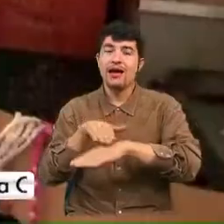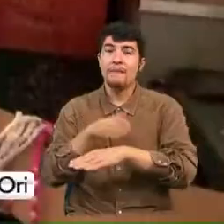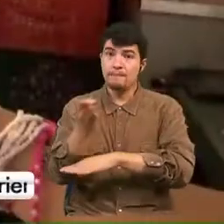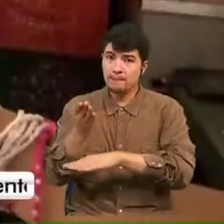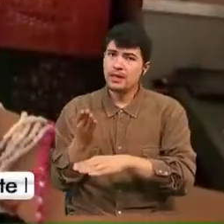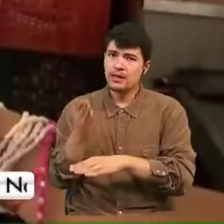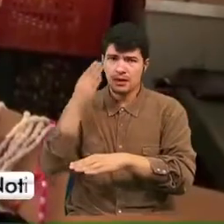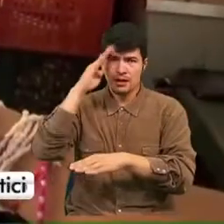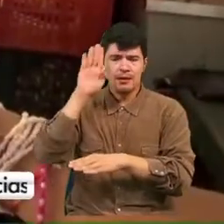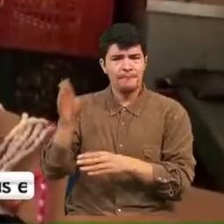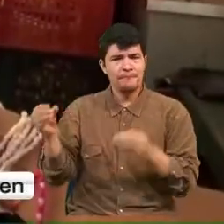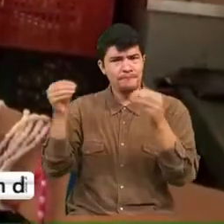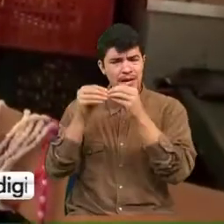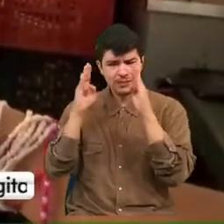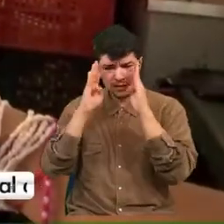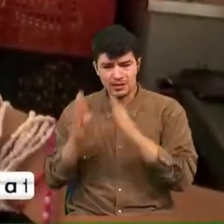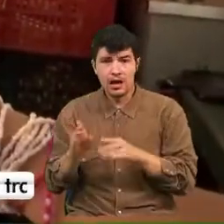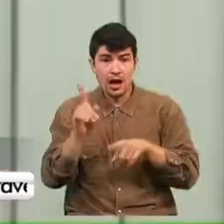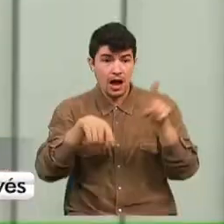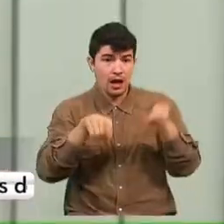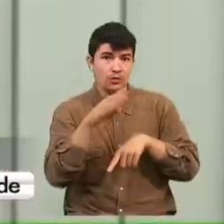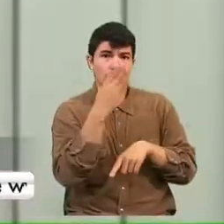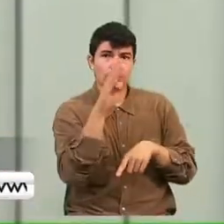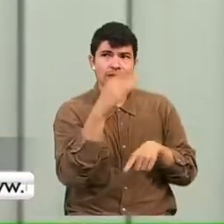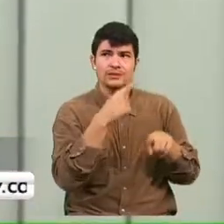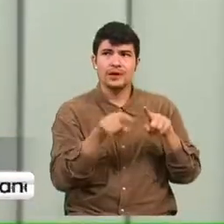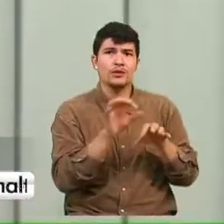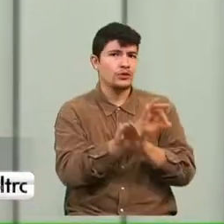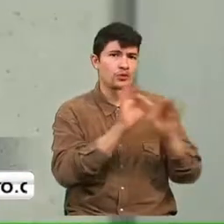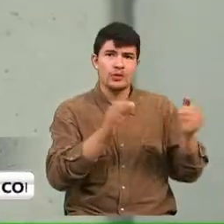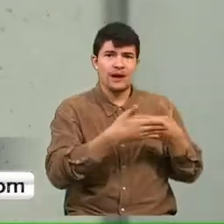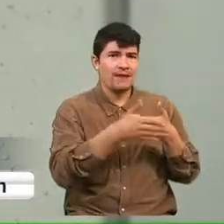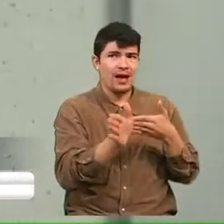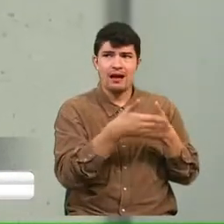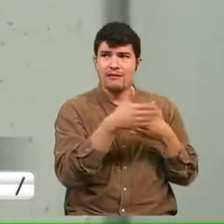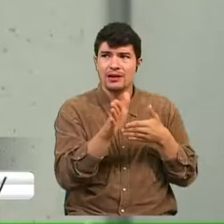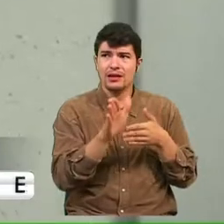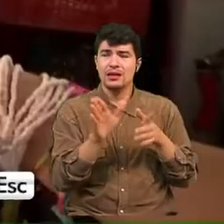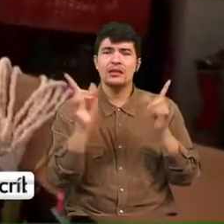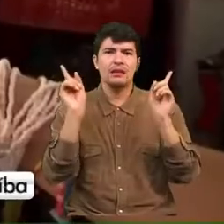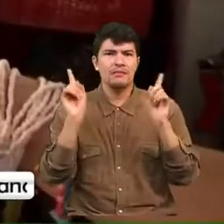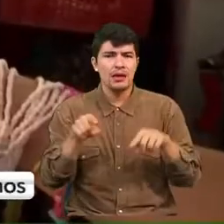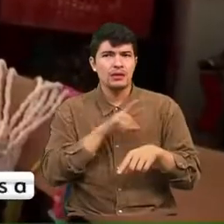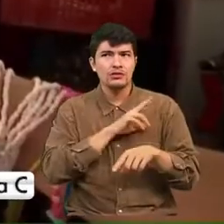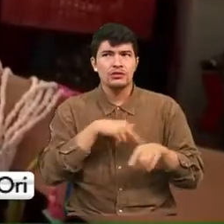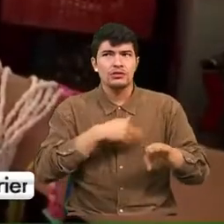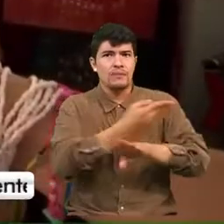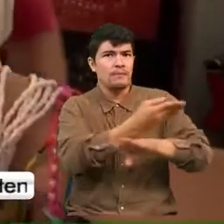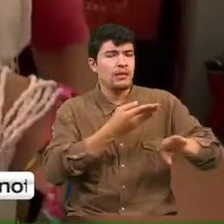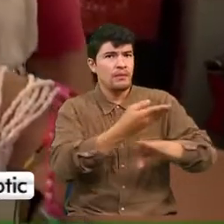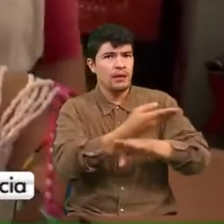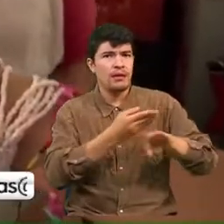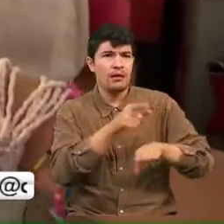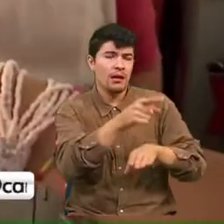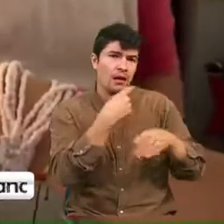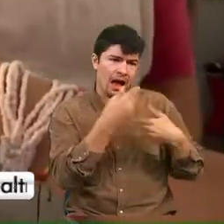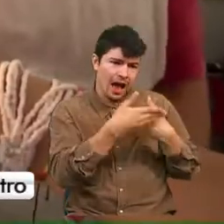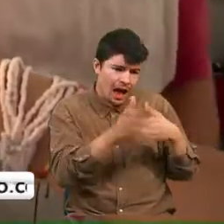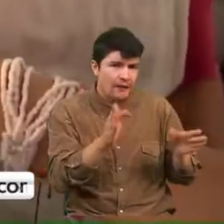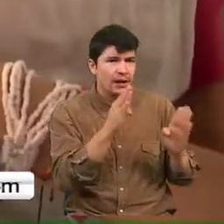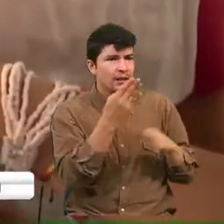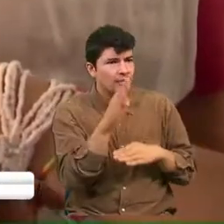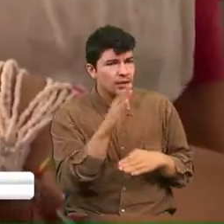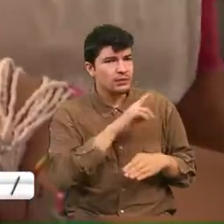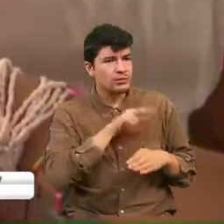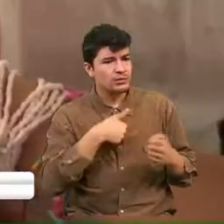presencia. Hay baños, pero nunca los abren. Y la solicitud que hacemos, que abran los